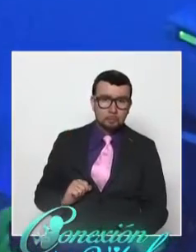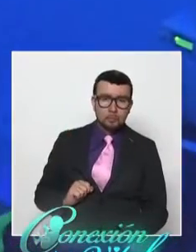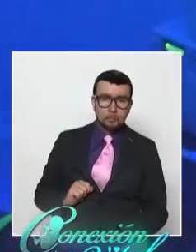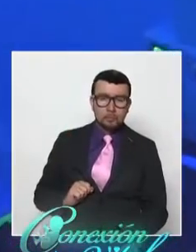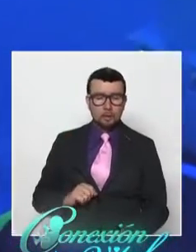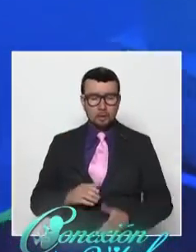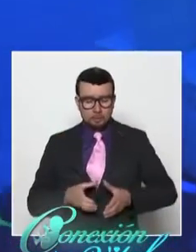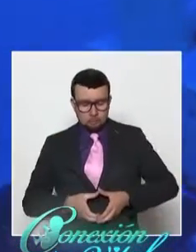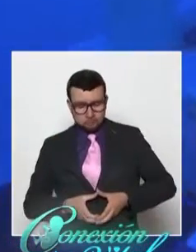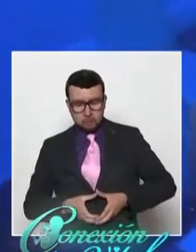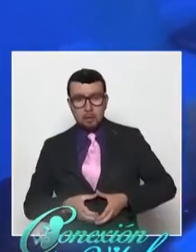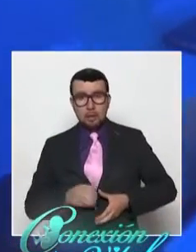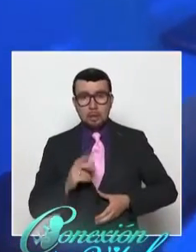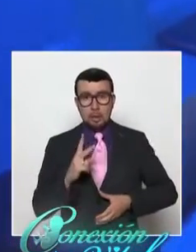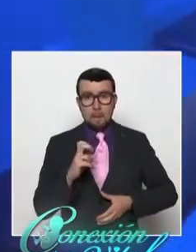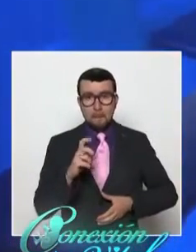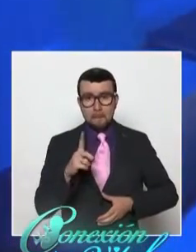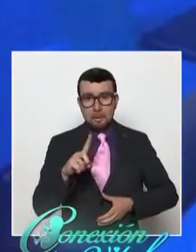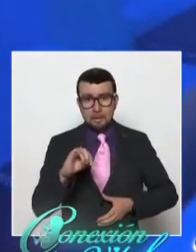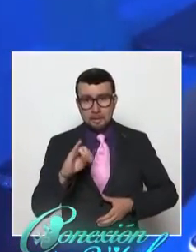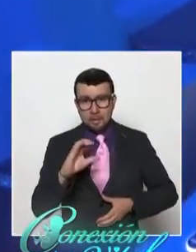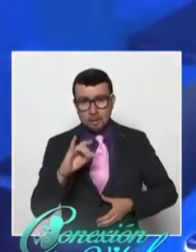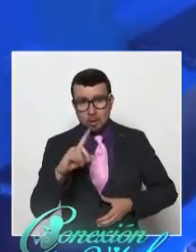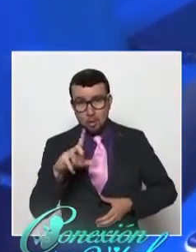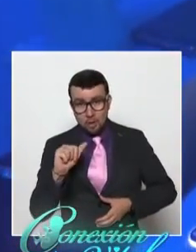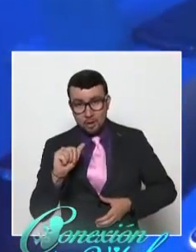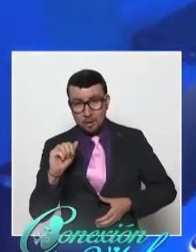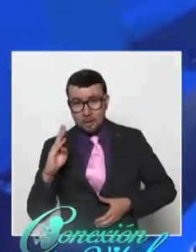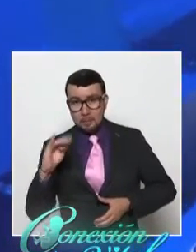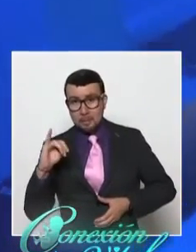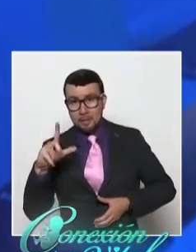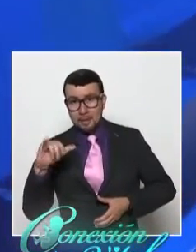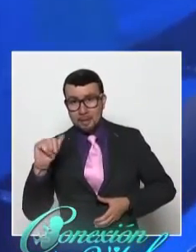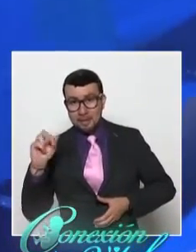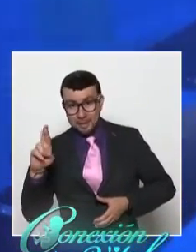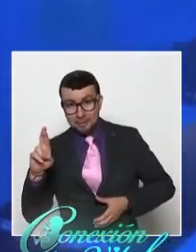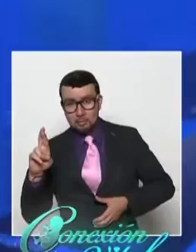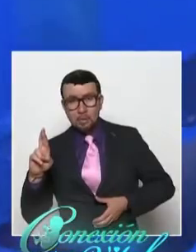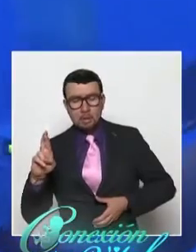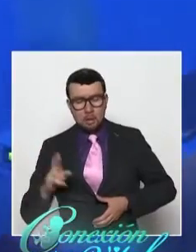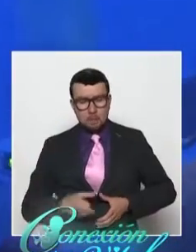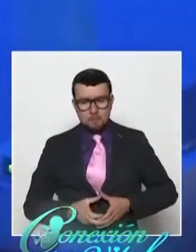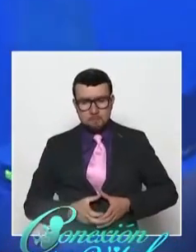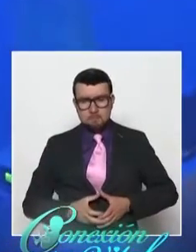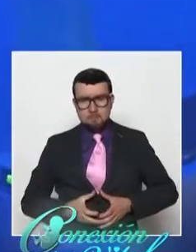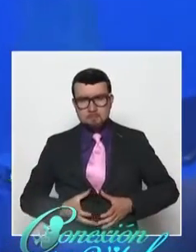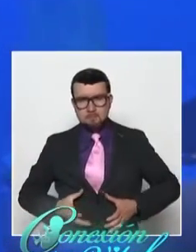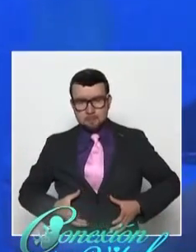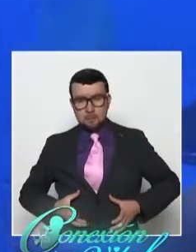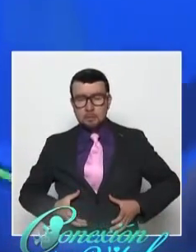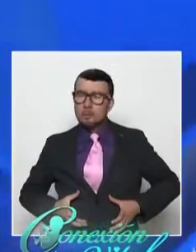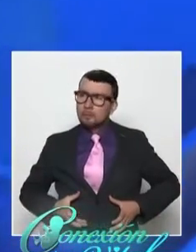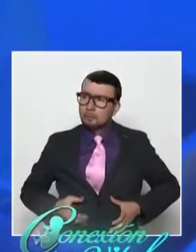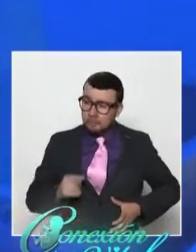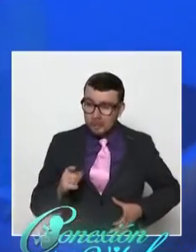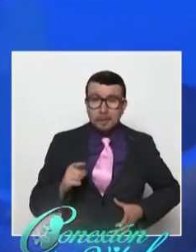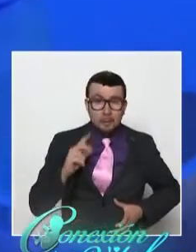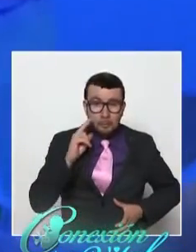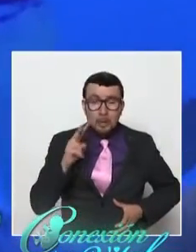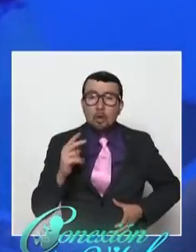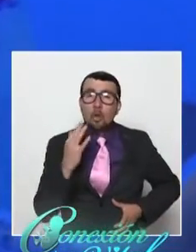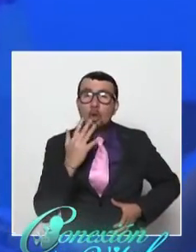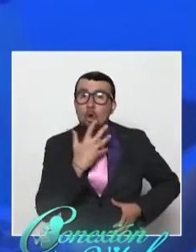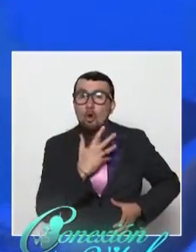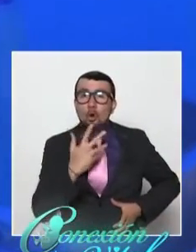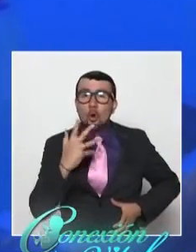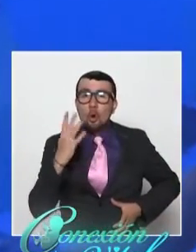la vesícula biliar, vemos la vesícula biliar distendida, que es la parte que vemos oscura negra, la